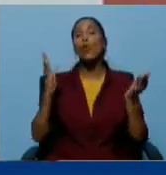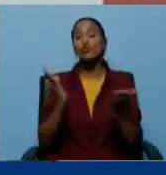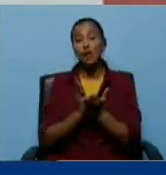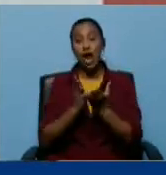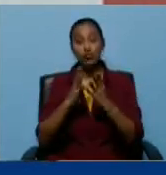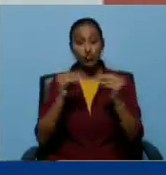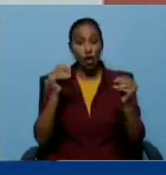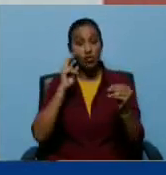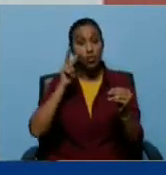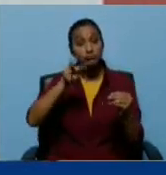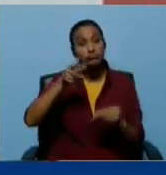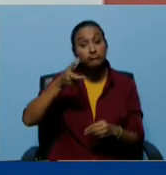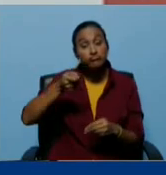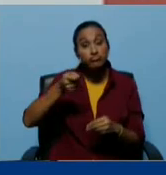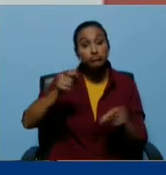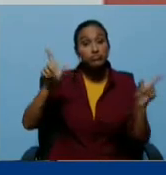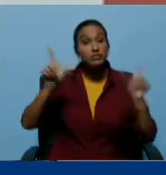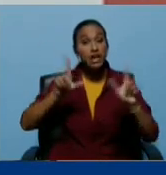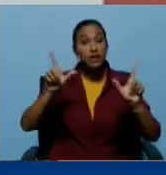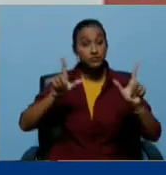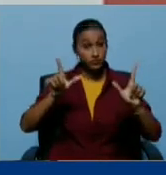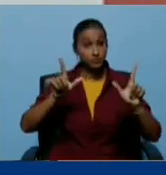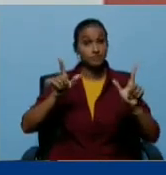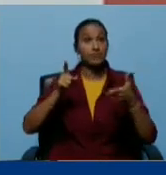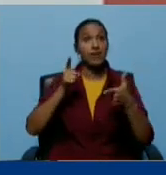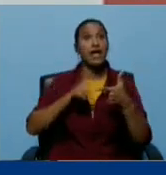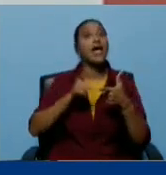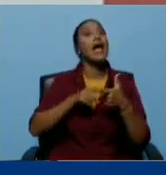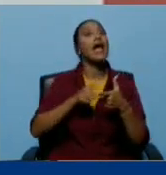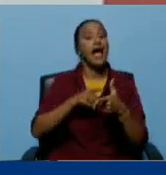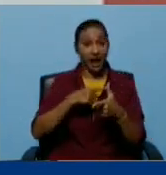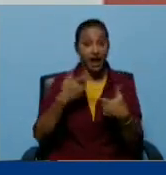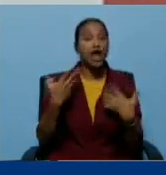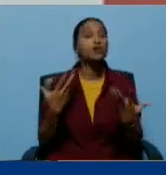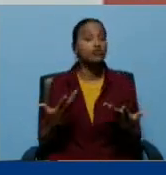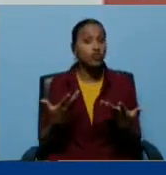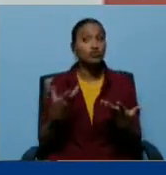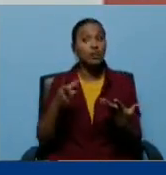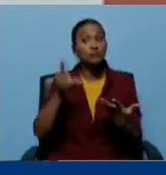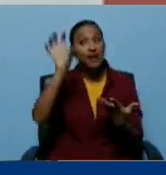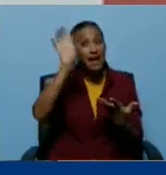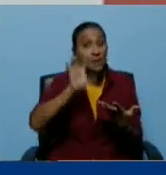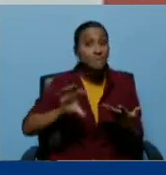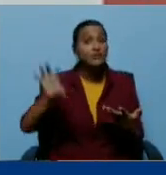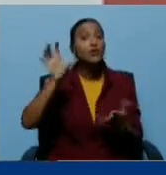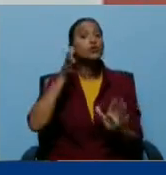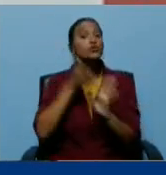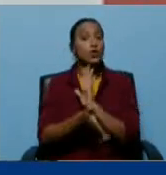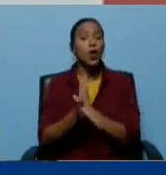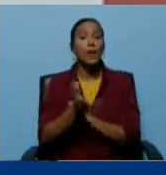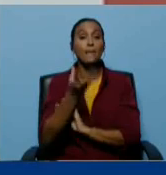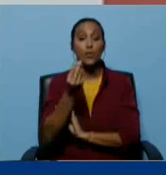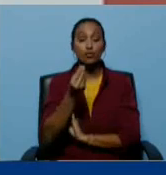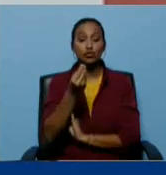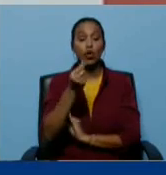de las clases dominantes y del imperialismo se ejercía a través fundamentalmente de los medios televisivos.